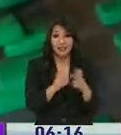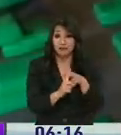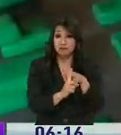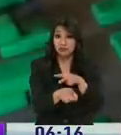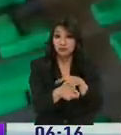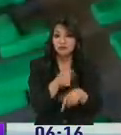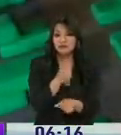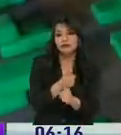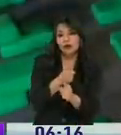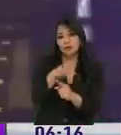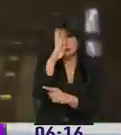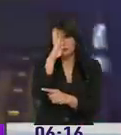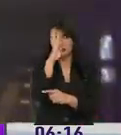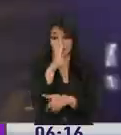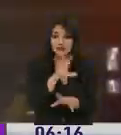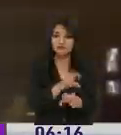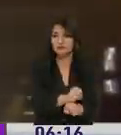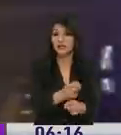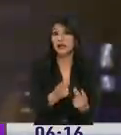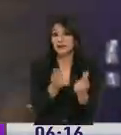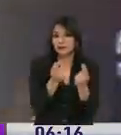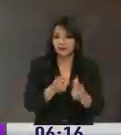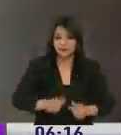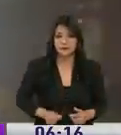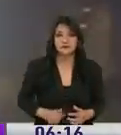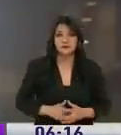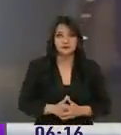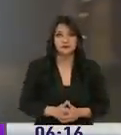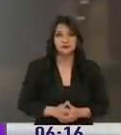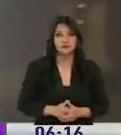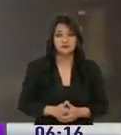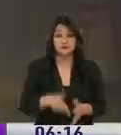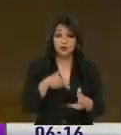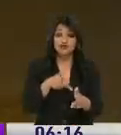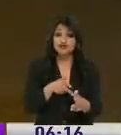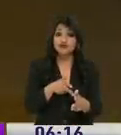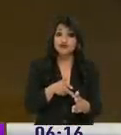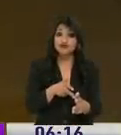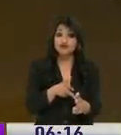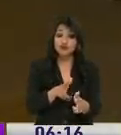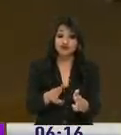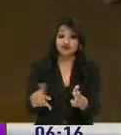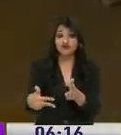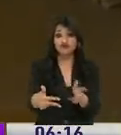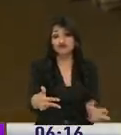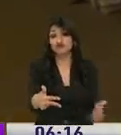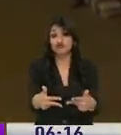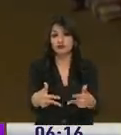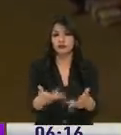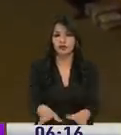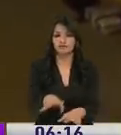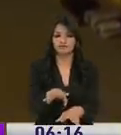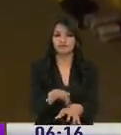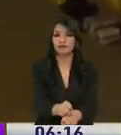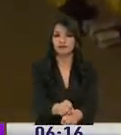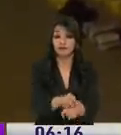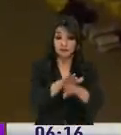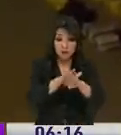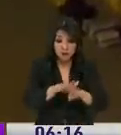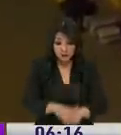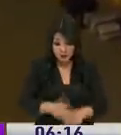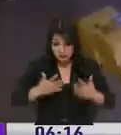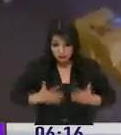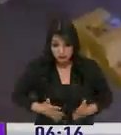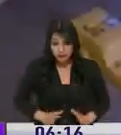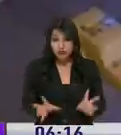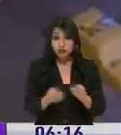la sospecha de los agentes que emprendieron persecución. Fueron pocos los kilómetros que recorrieron hasta ser neutralizados y al hacer la requisa se encuentran con